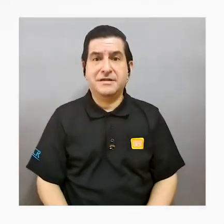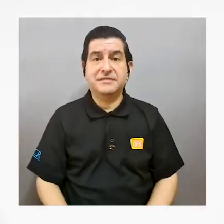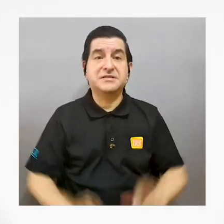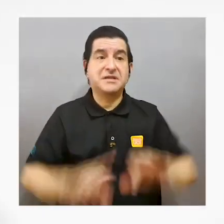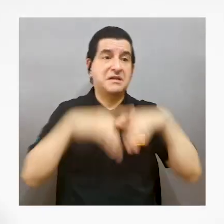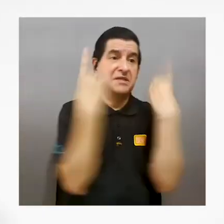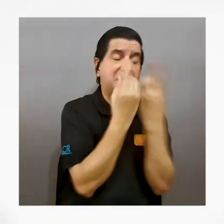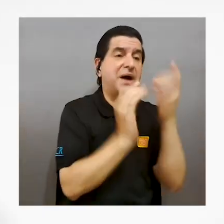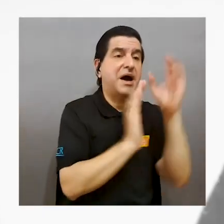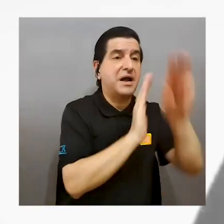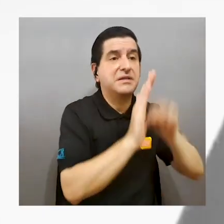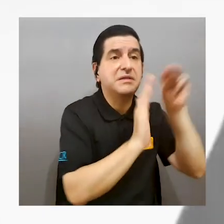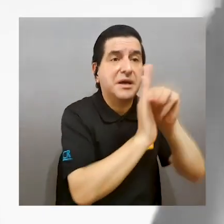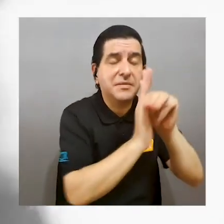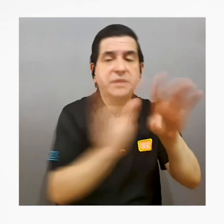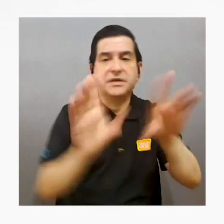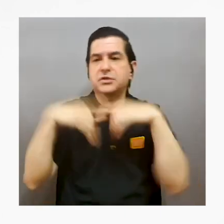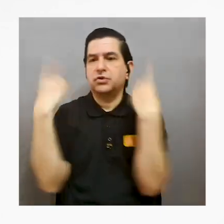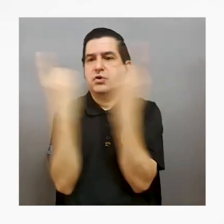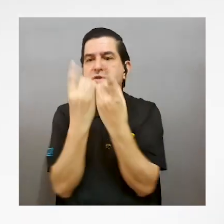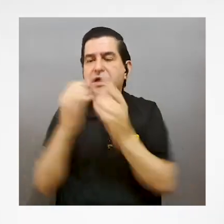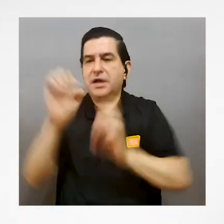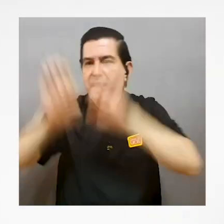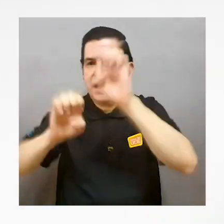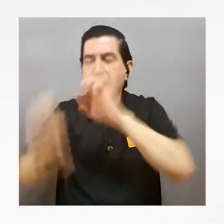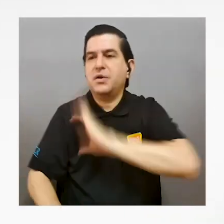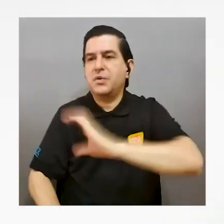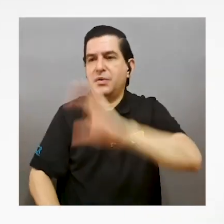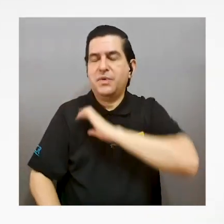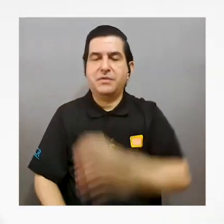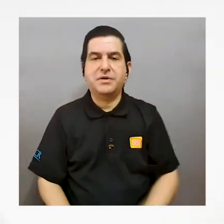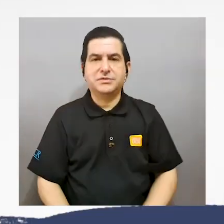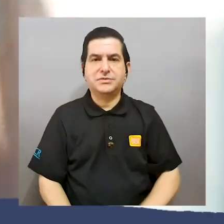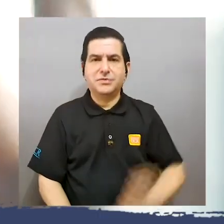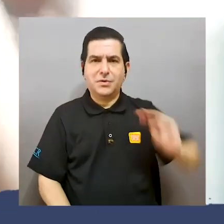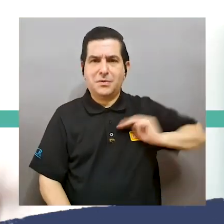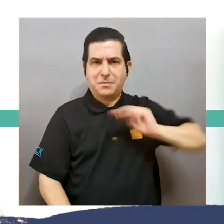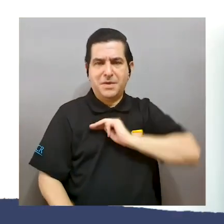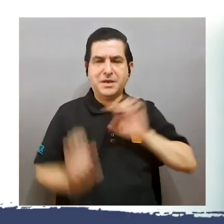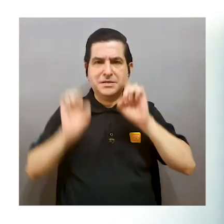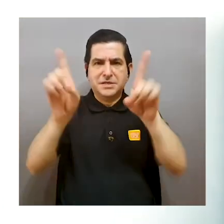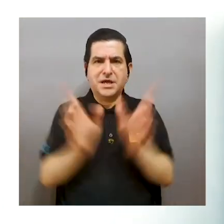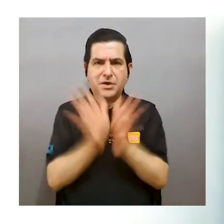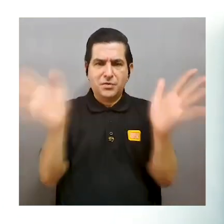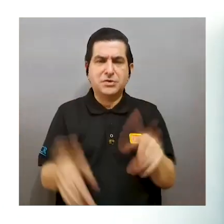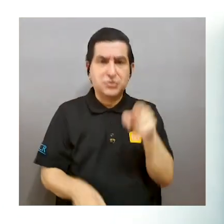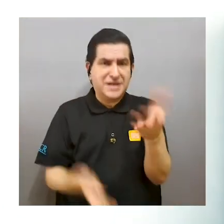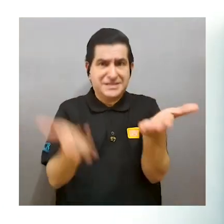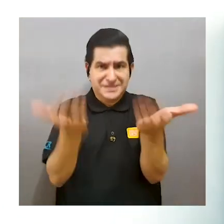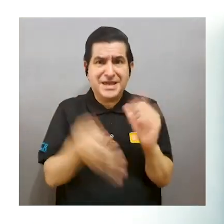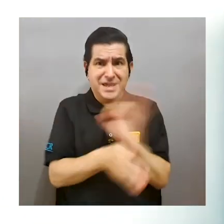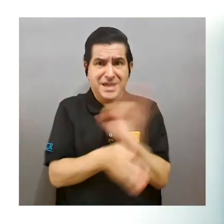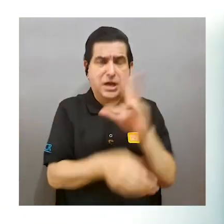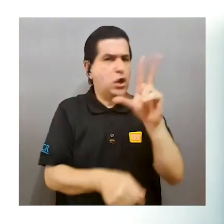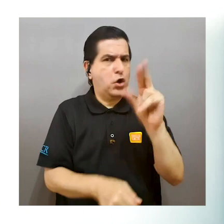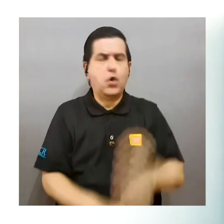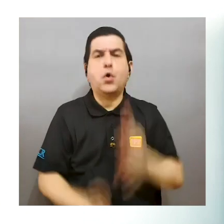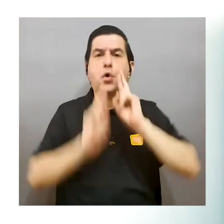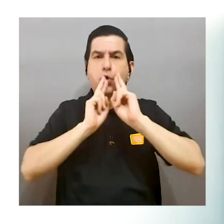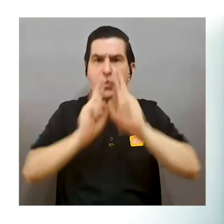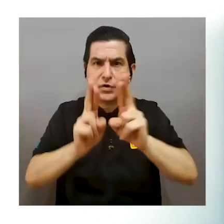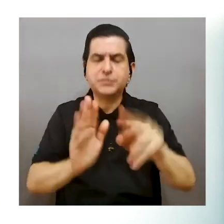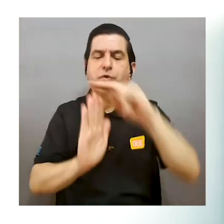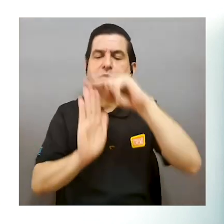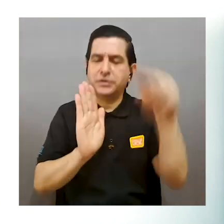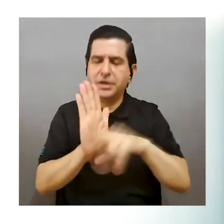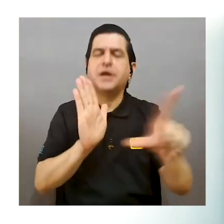porque está el departamento de currículo, está el departamento de evaluación de la calidad, el MEP no es que funcione así porque quiere, ¿verdad?, sino porque